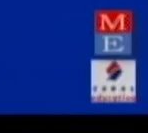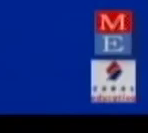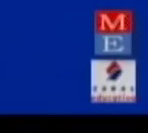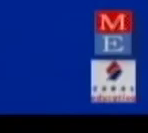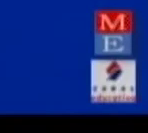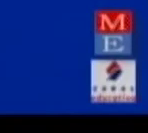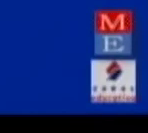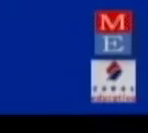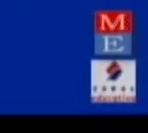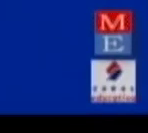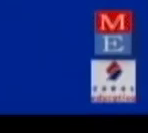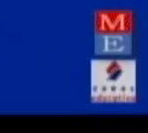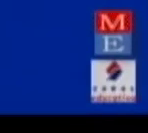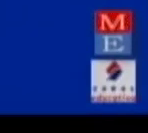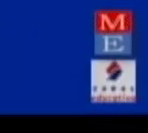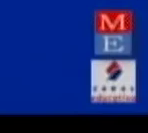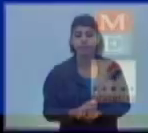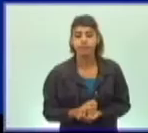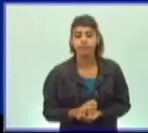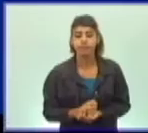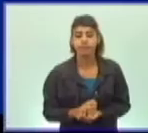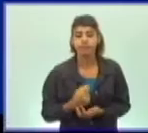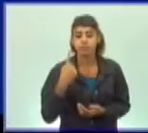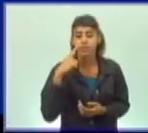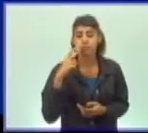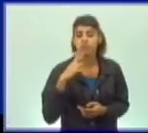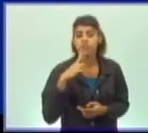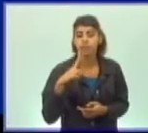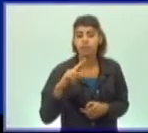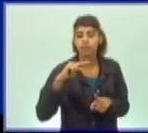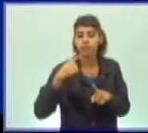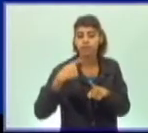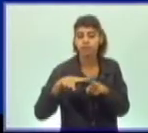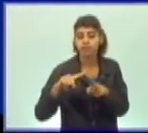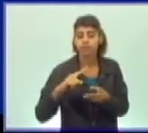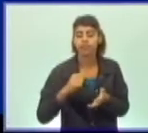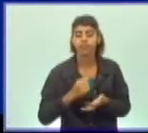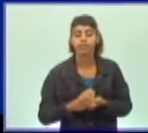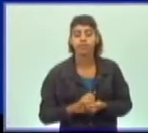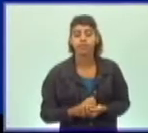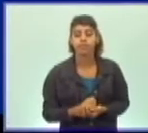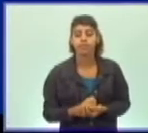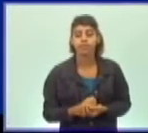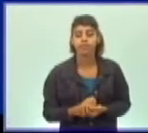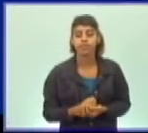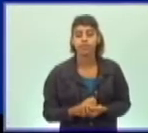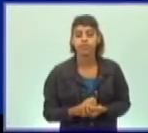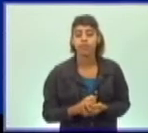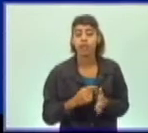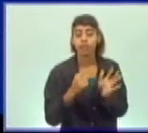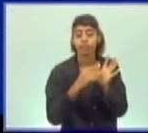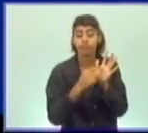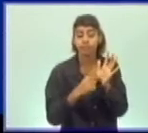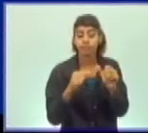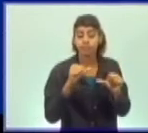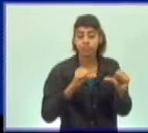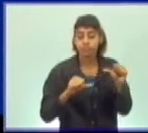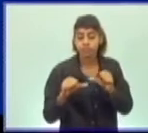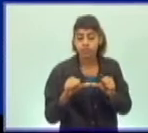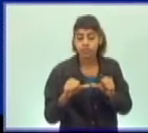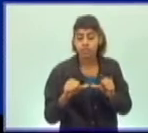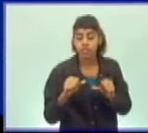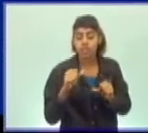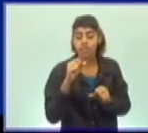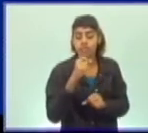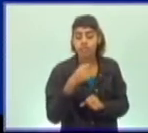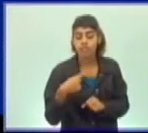Veamos entonces la respuesta al siguiente inciso. elemento que su sustancia simple tiene